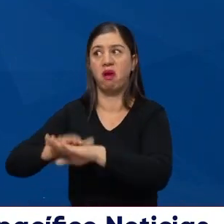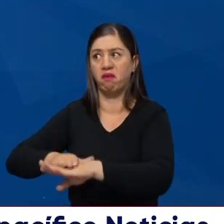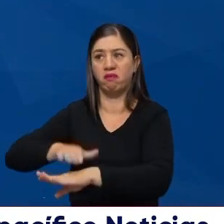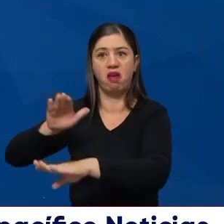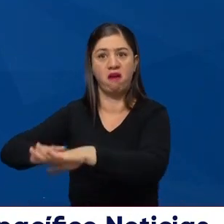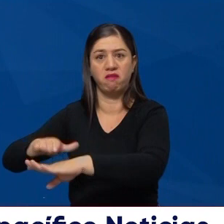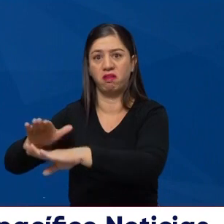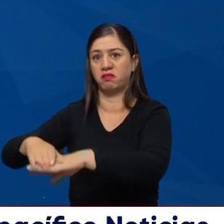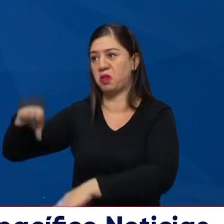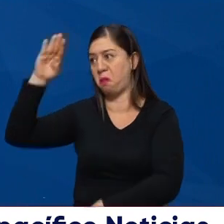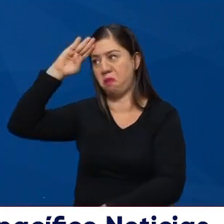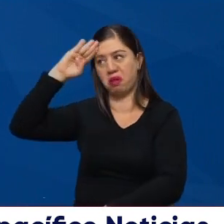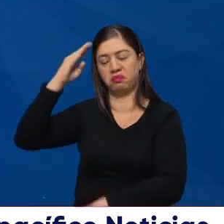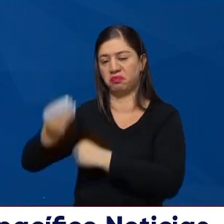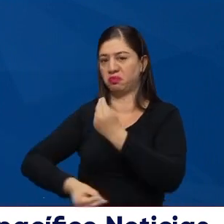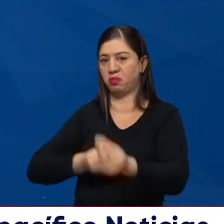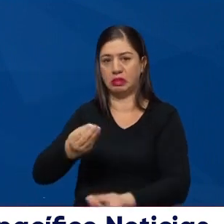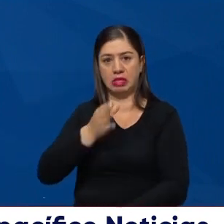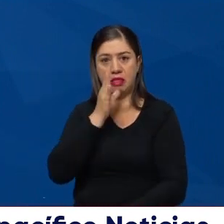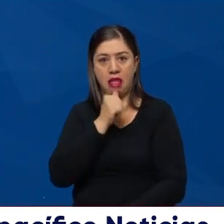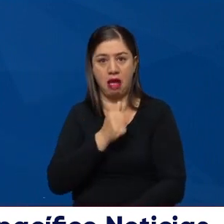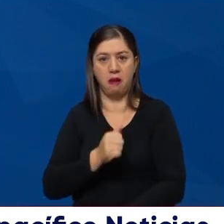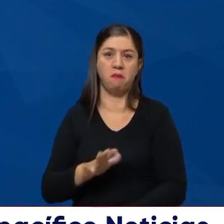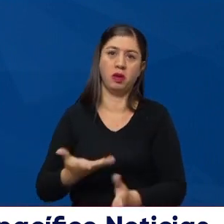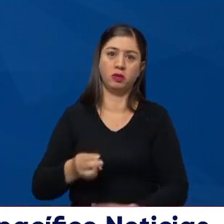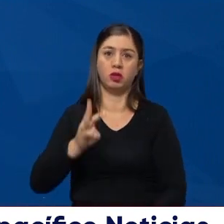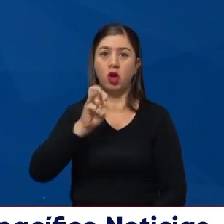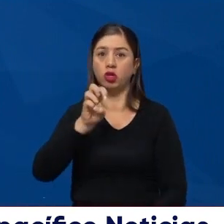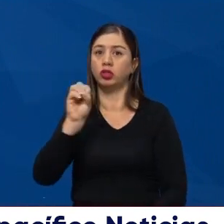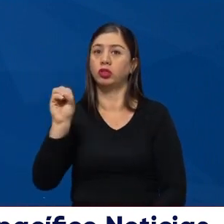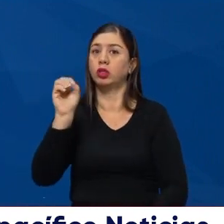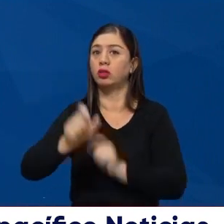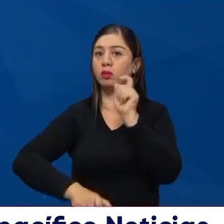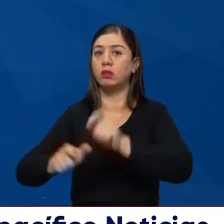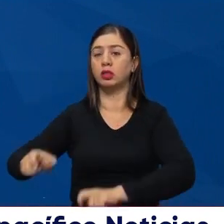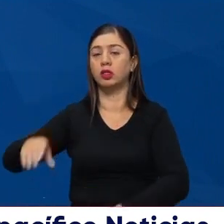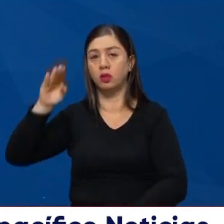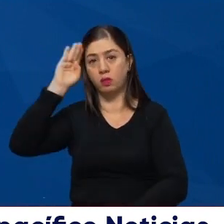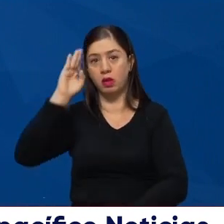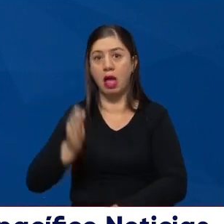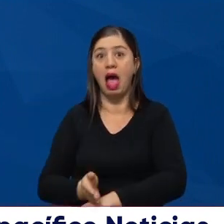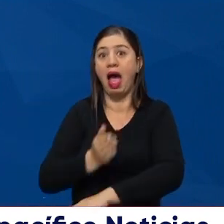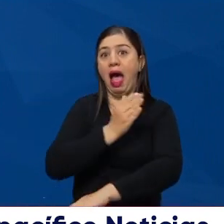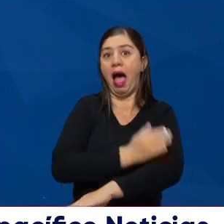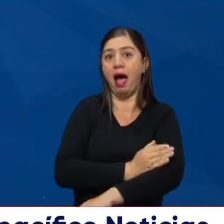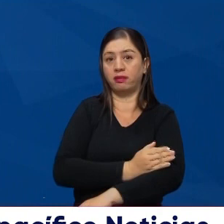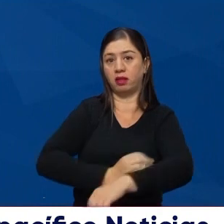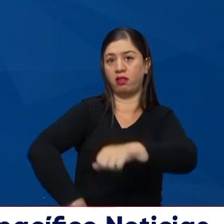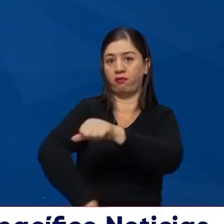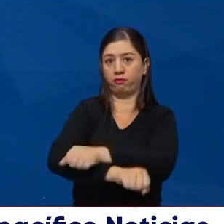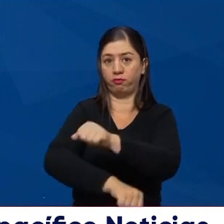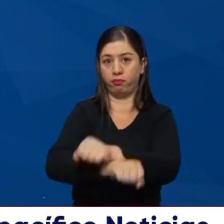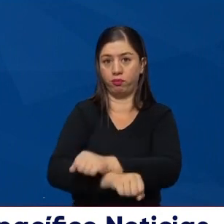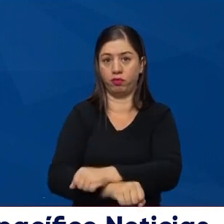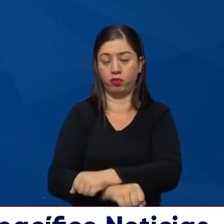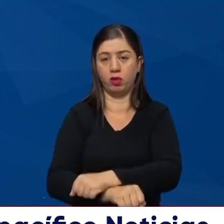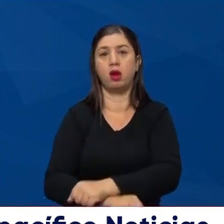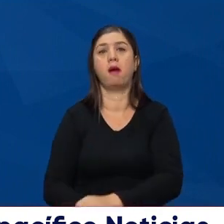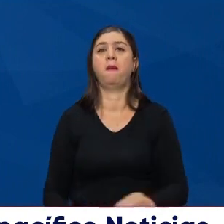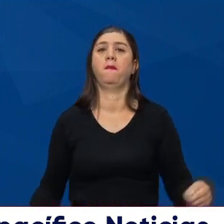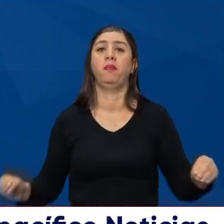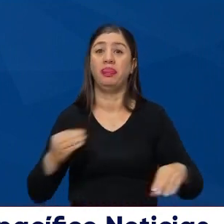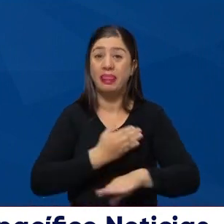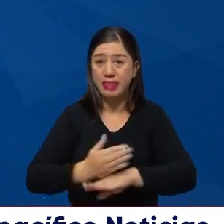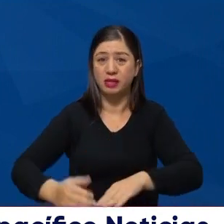la policía no hace. Más o menos hubo un efectivo policial de 800 personas previo al encuentro. O sea, para los partidos hubo mucha